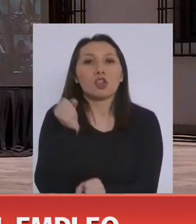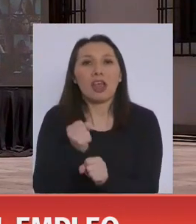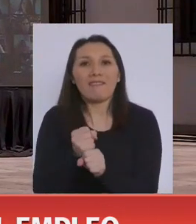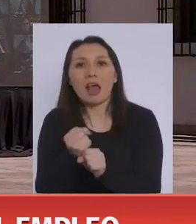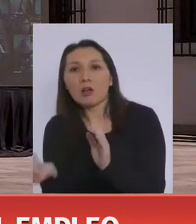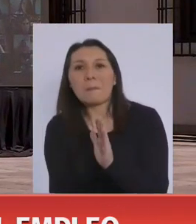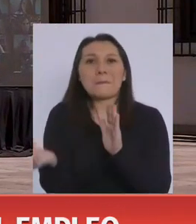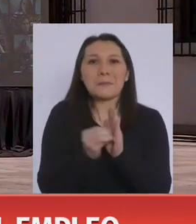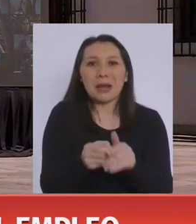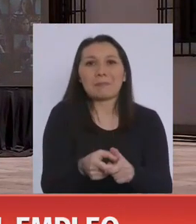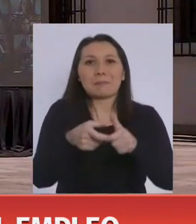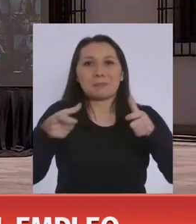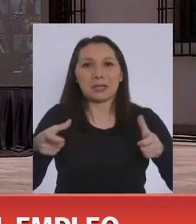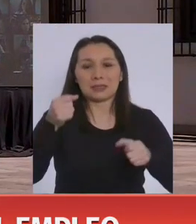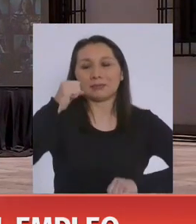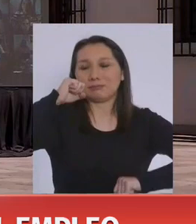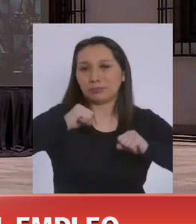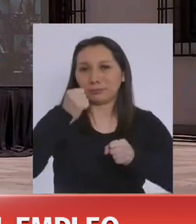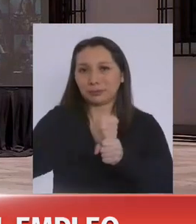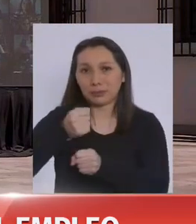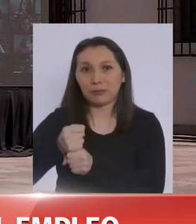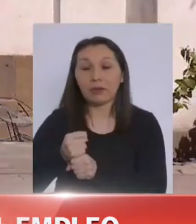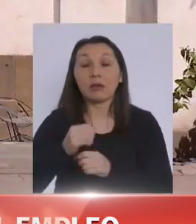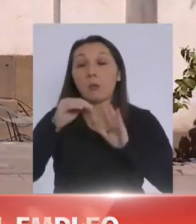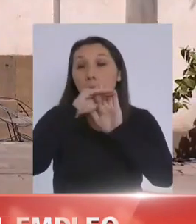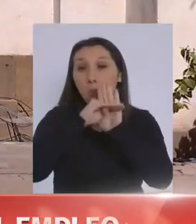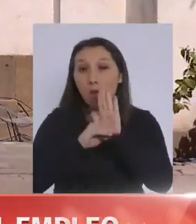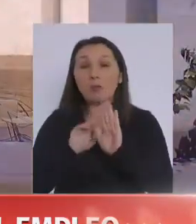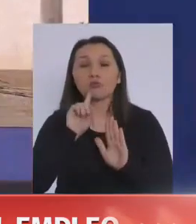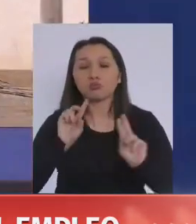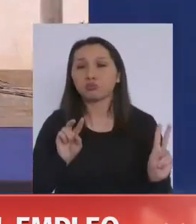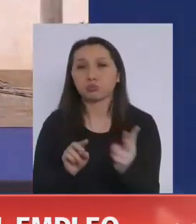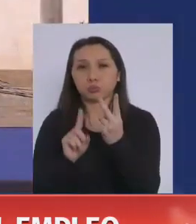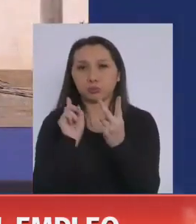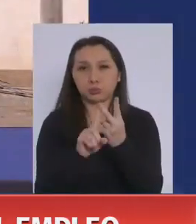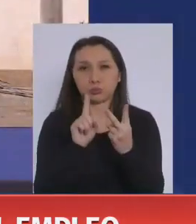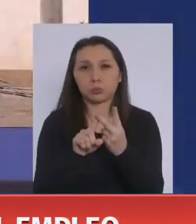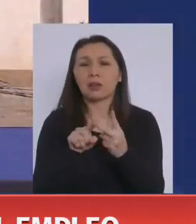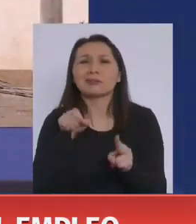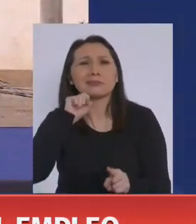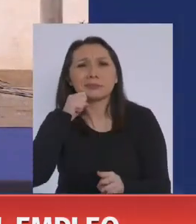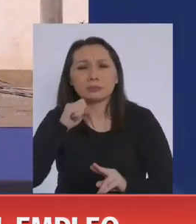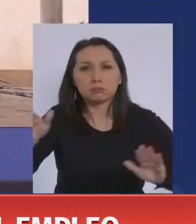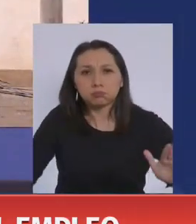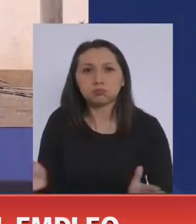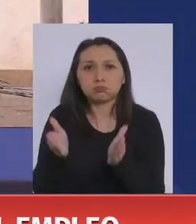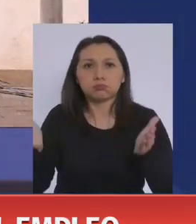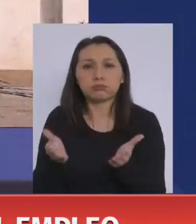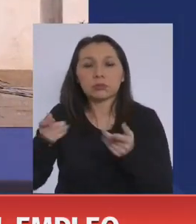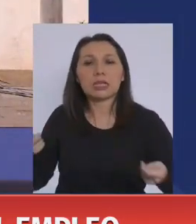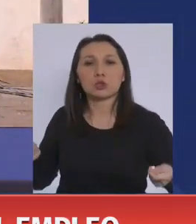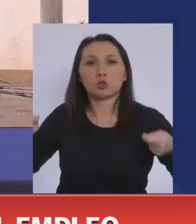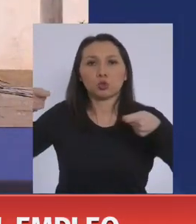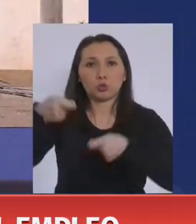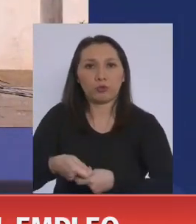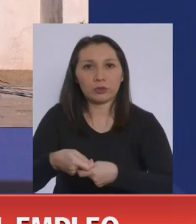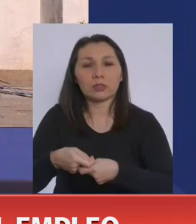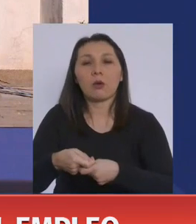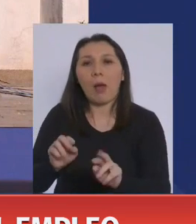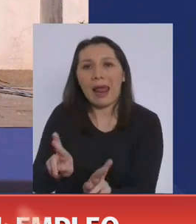empleos. Pero este programa tiene un segundo componente, que es un programa de impulso y subsidio a